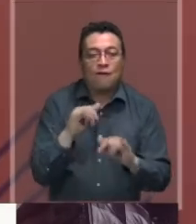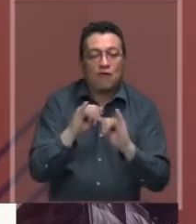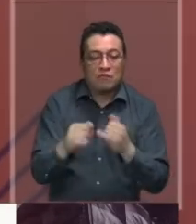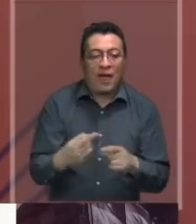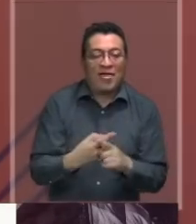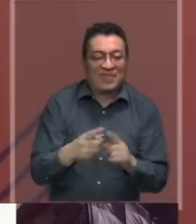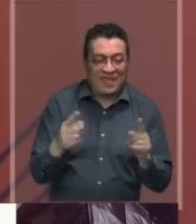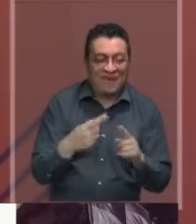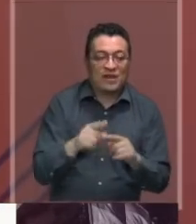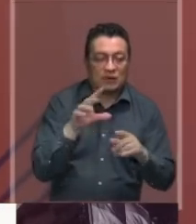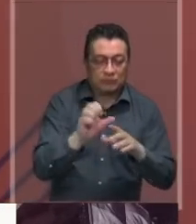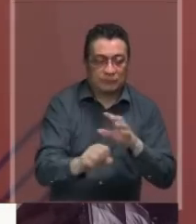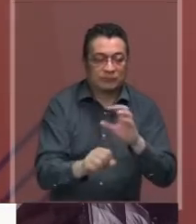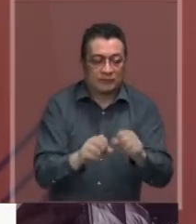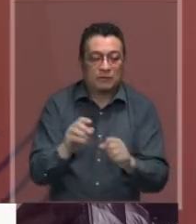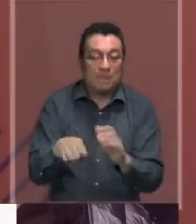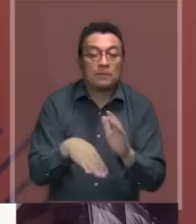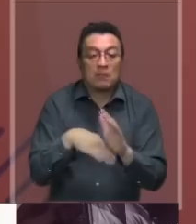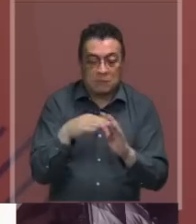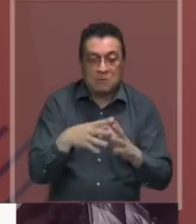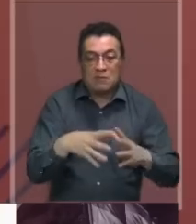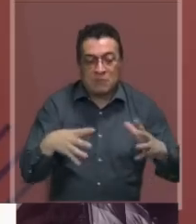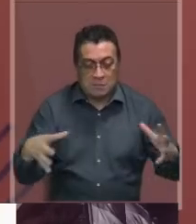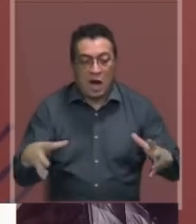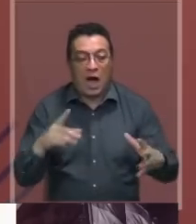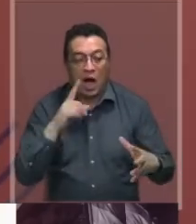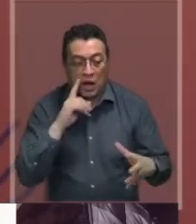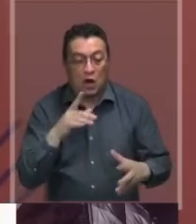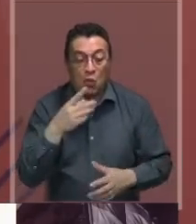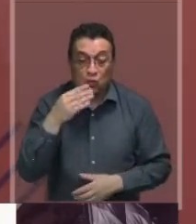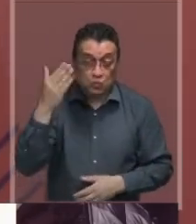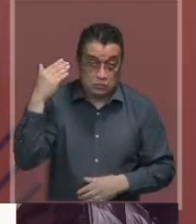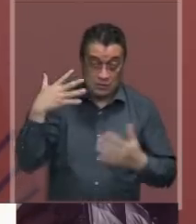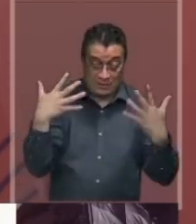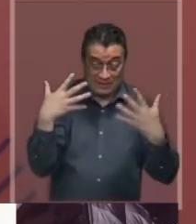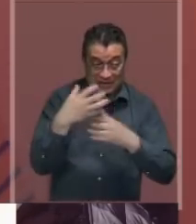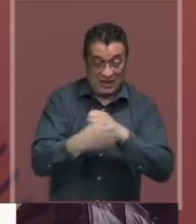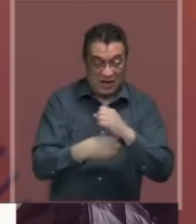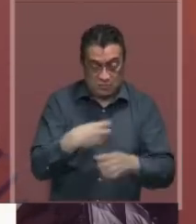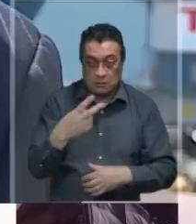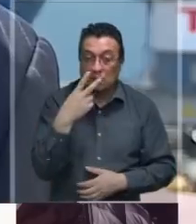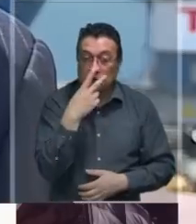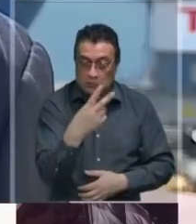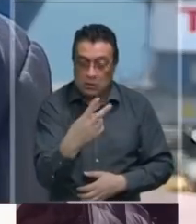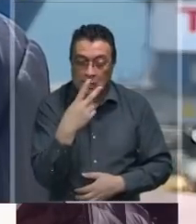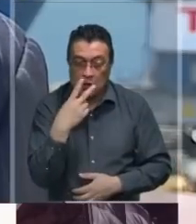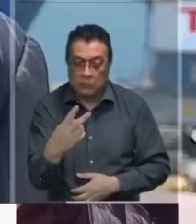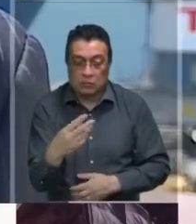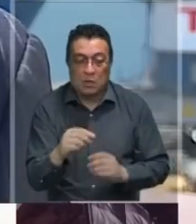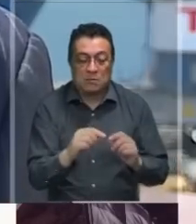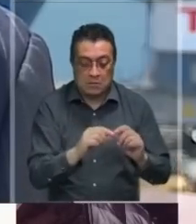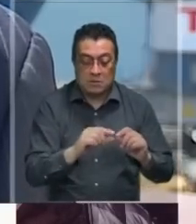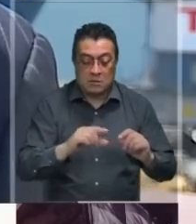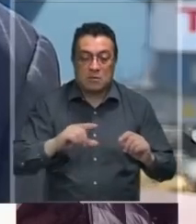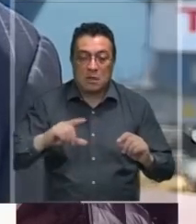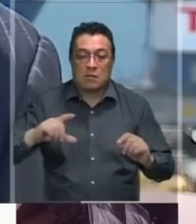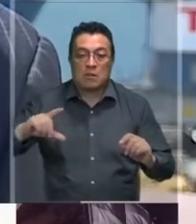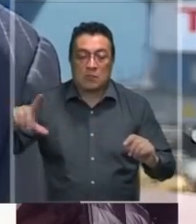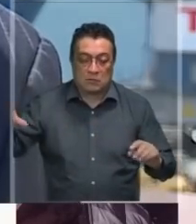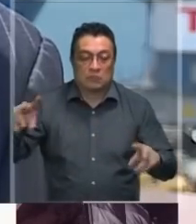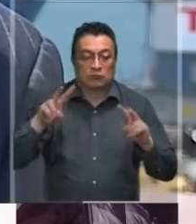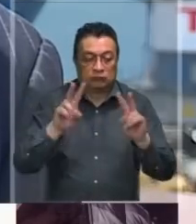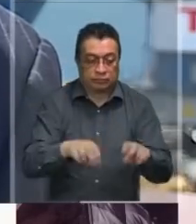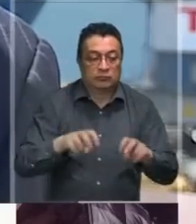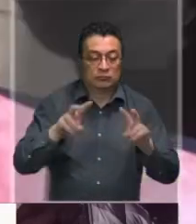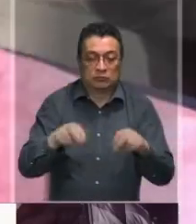hacer los envíos, de mayores cantidades, obviamente. En los últimos 10 años hemos visto claramente un ritmo creciente de incautaciones en materia